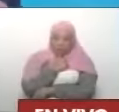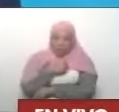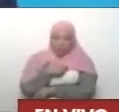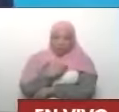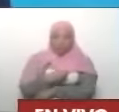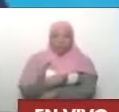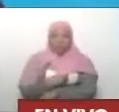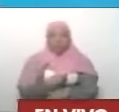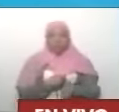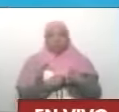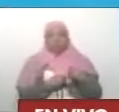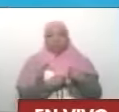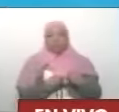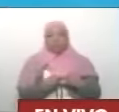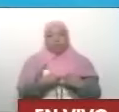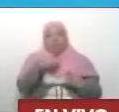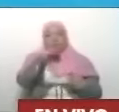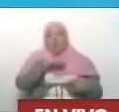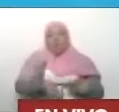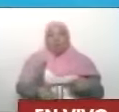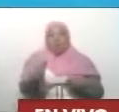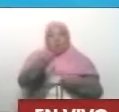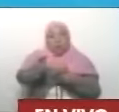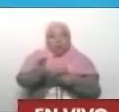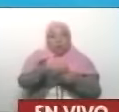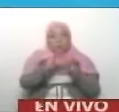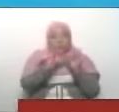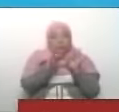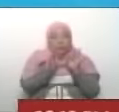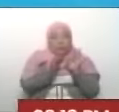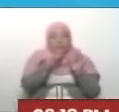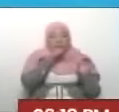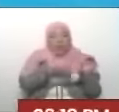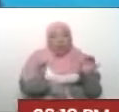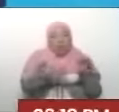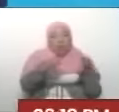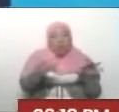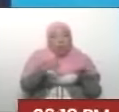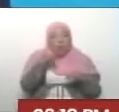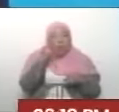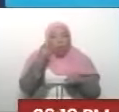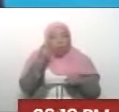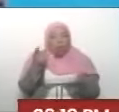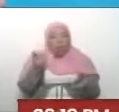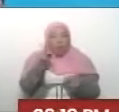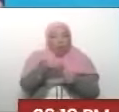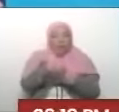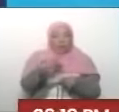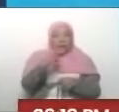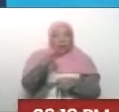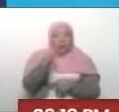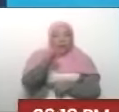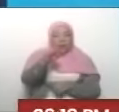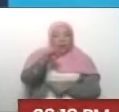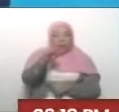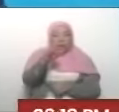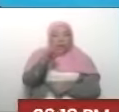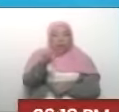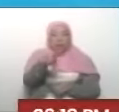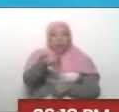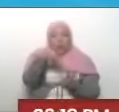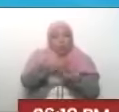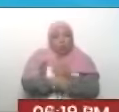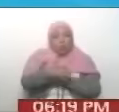ahí intentan meter en una sola interpretación la historiografía tradicional a Castro, que fue profundamente nacionalista,